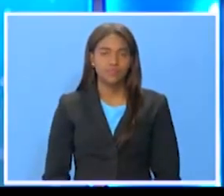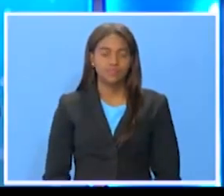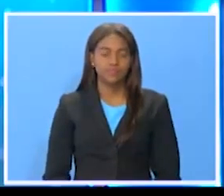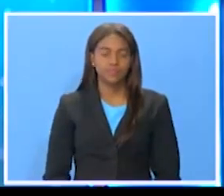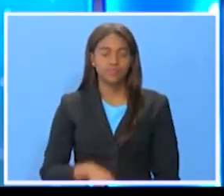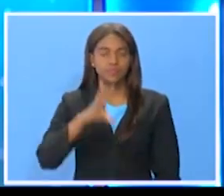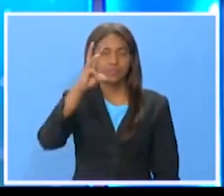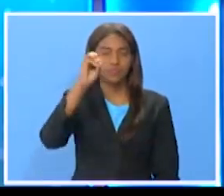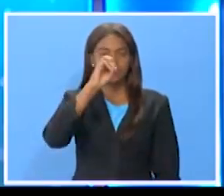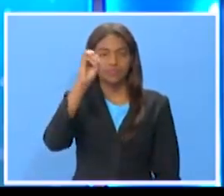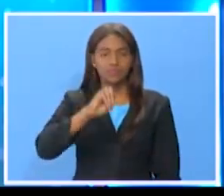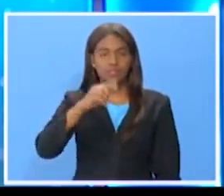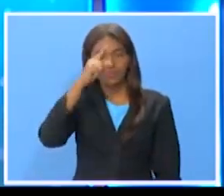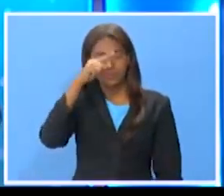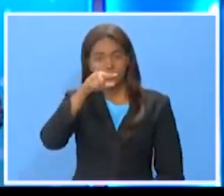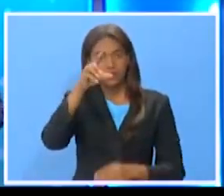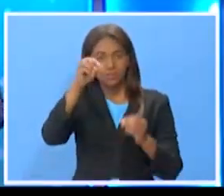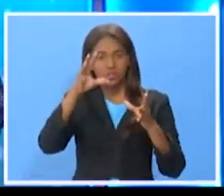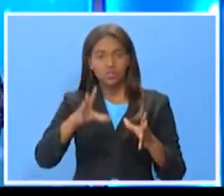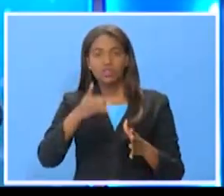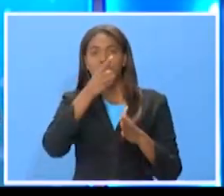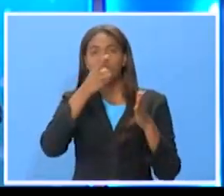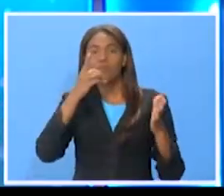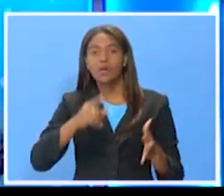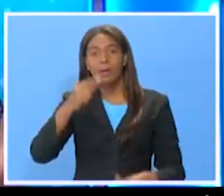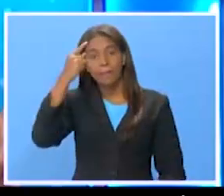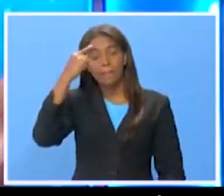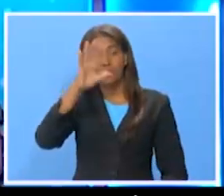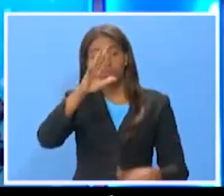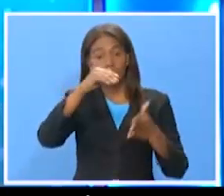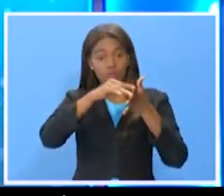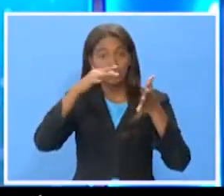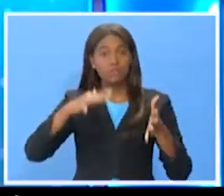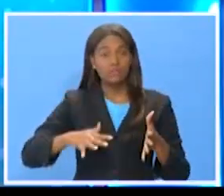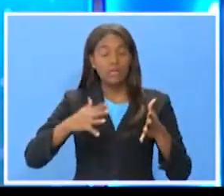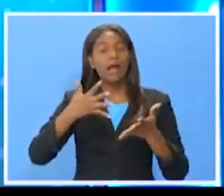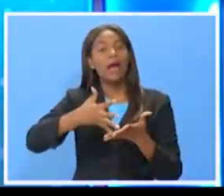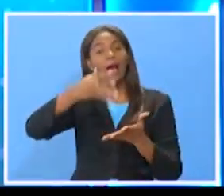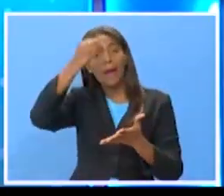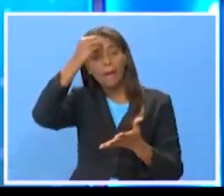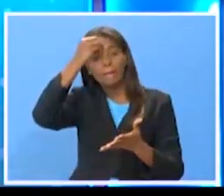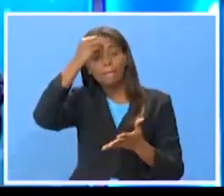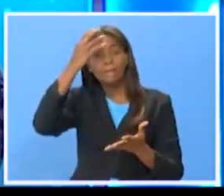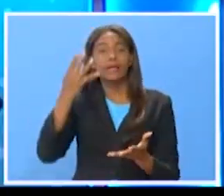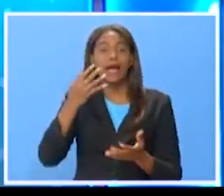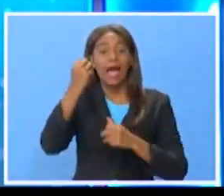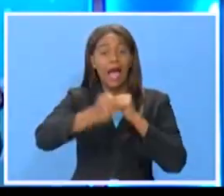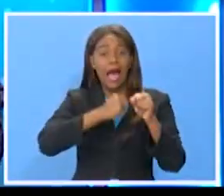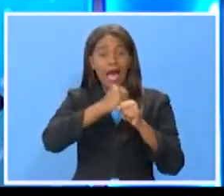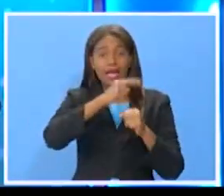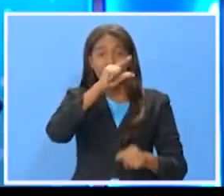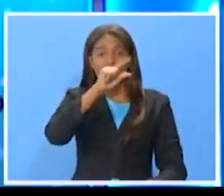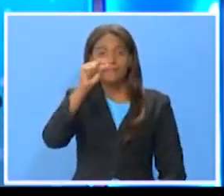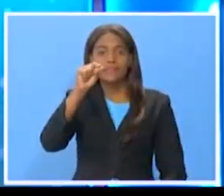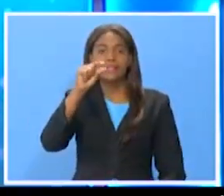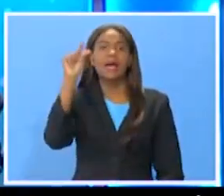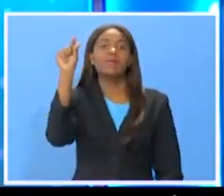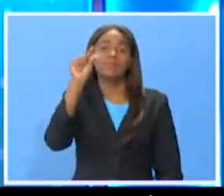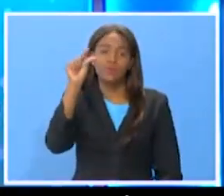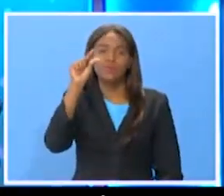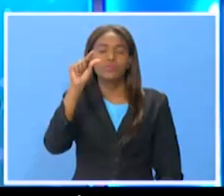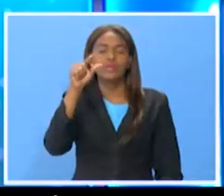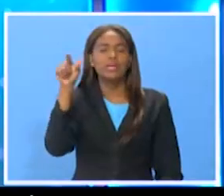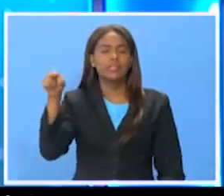el 60% de los docentes dominicanos entiende que sus estudiantes aprendieron menos en el 2020, esto según una